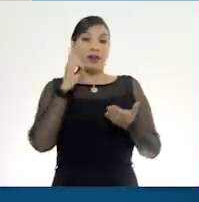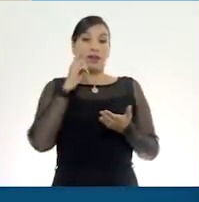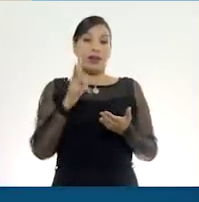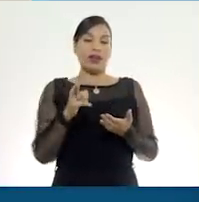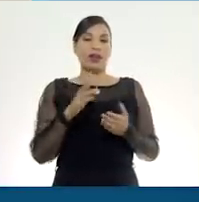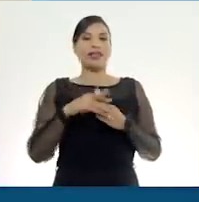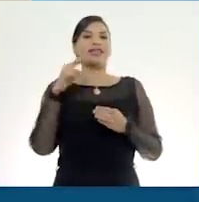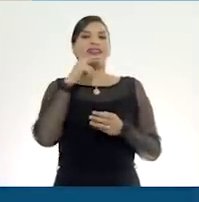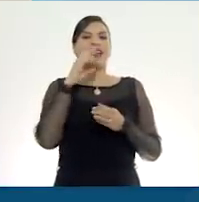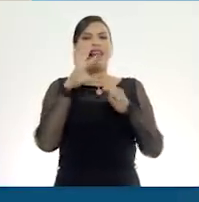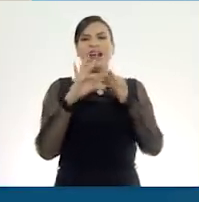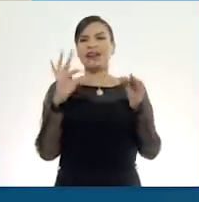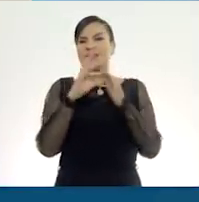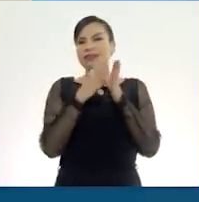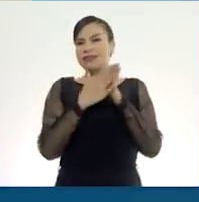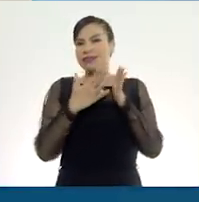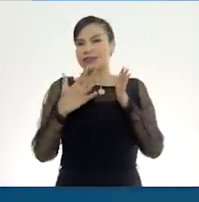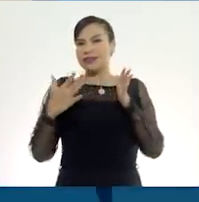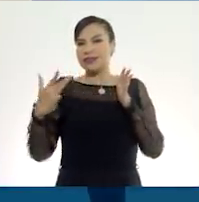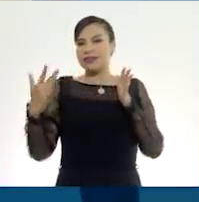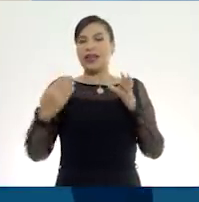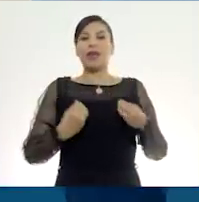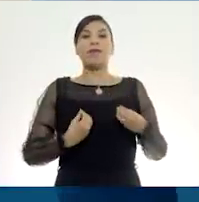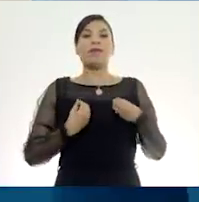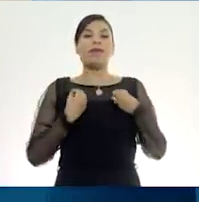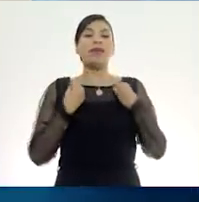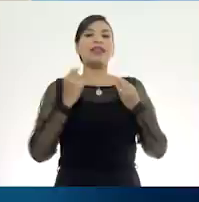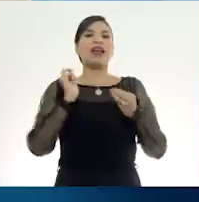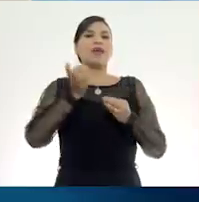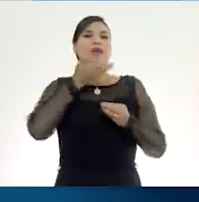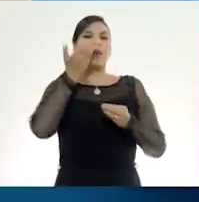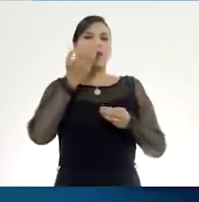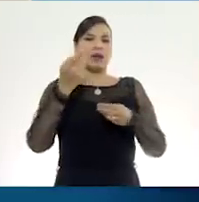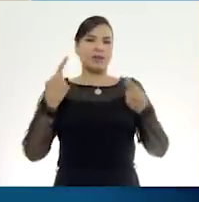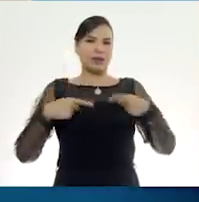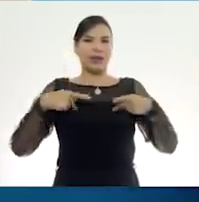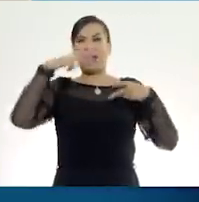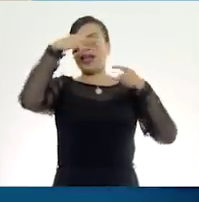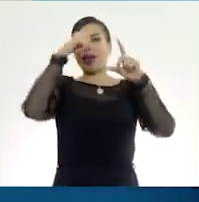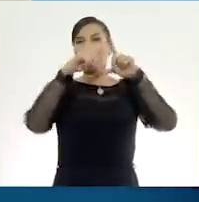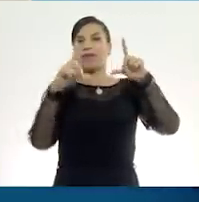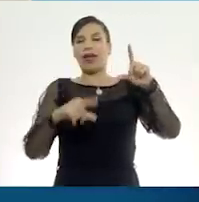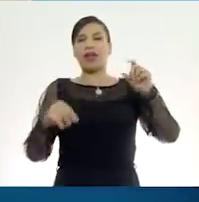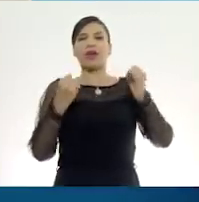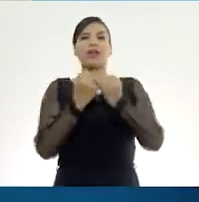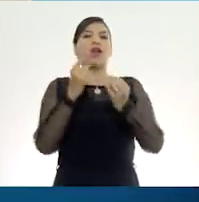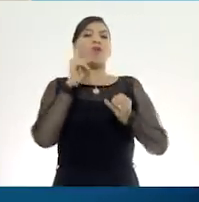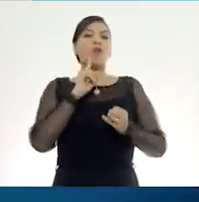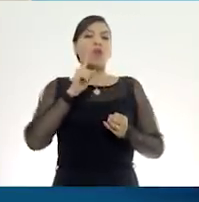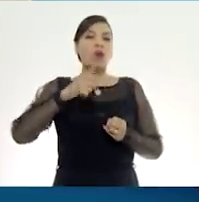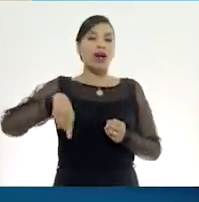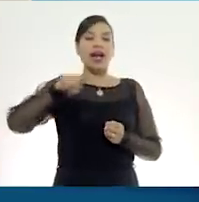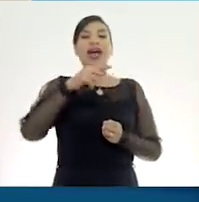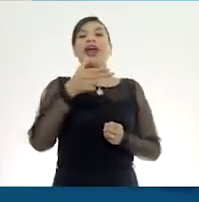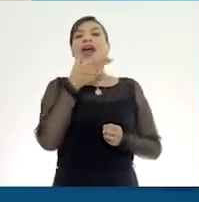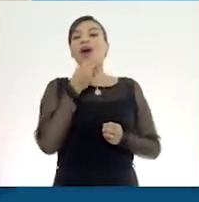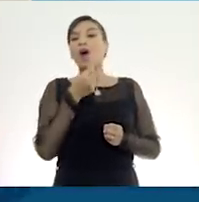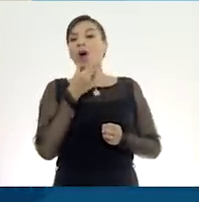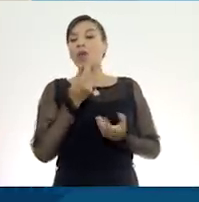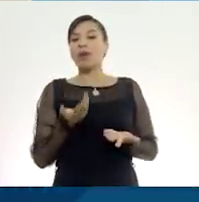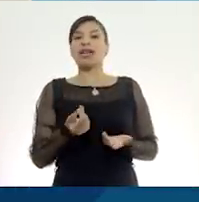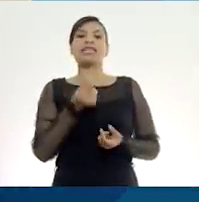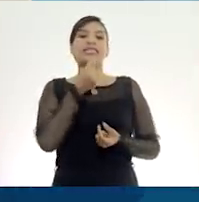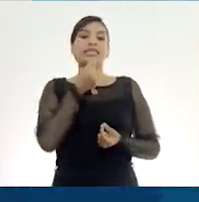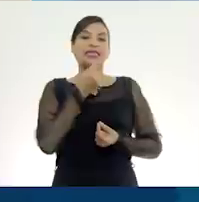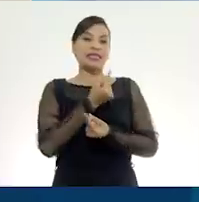de manera muy rápida, la vida cotidiana de las personas en México, tanto de las mujeres, de los hombres, de